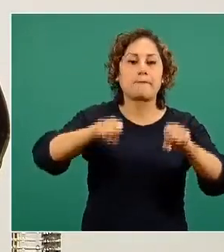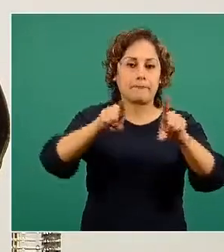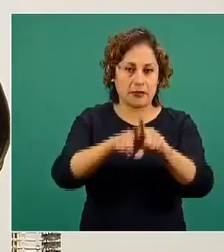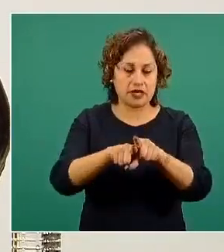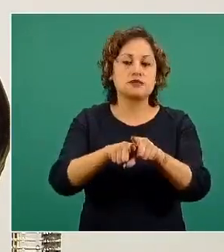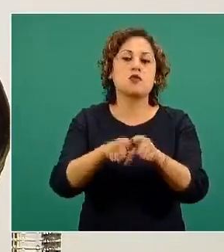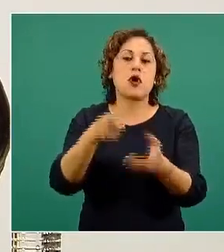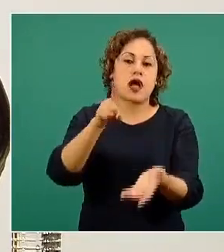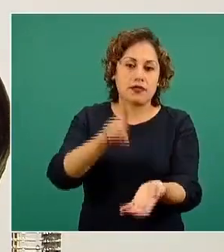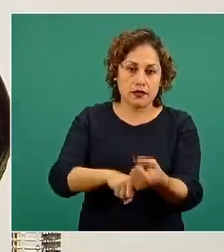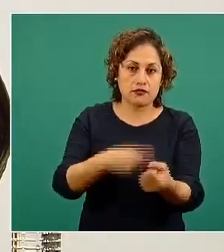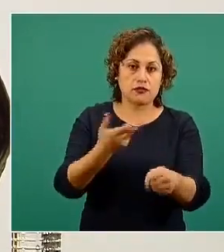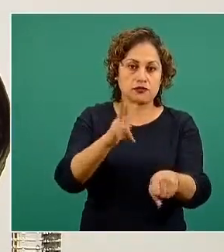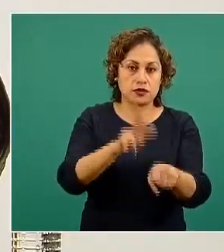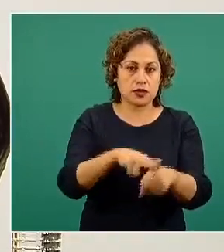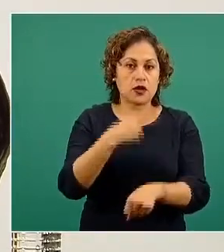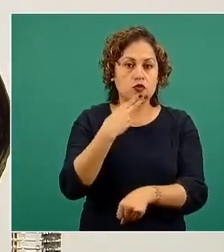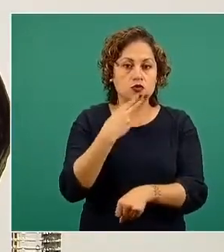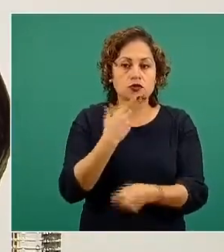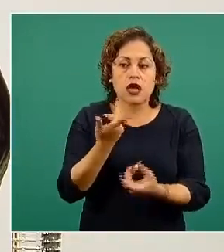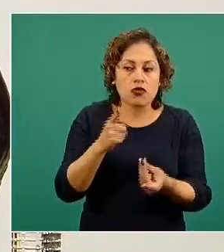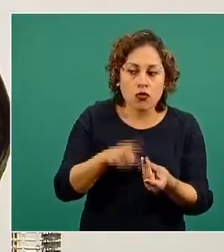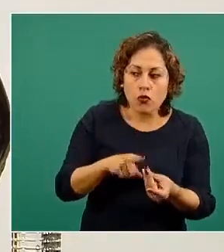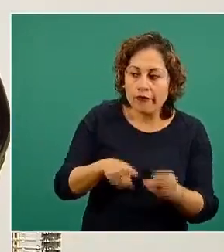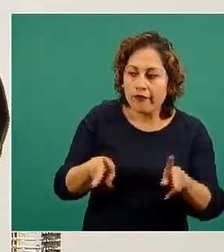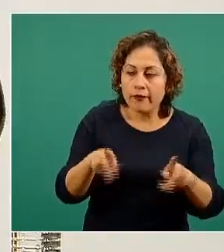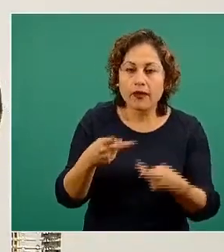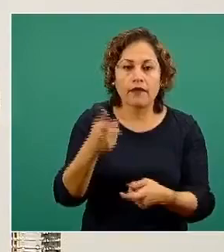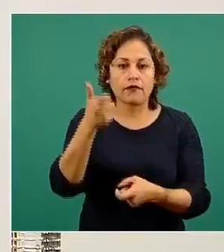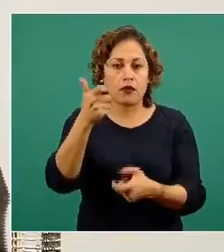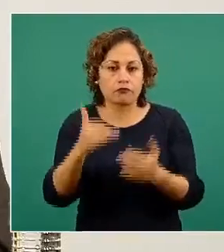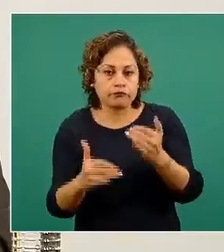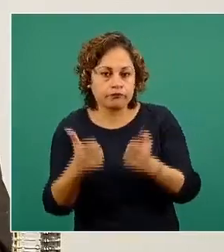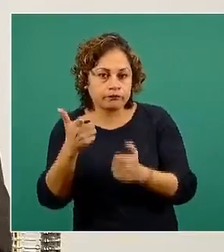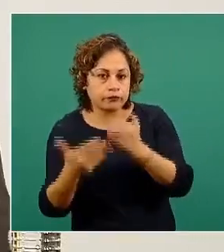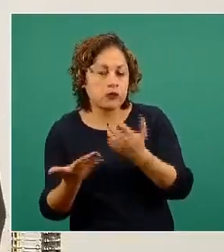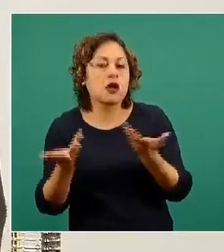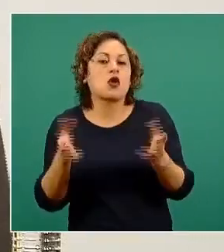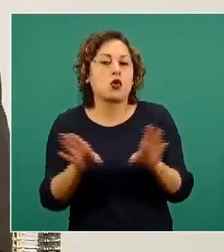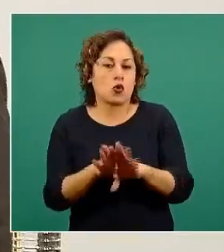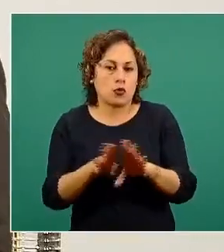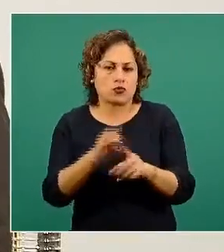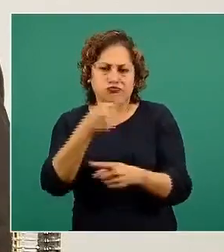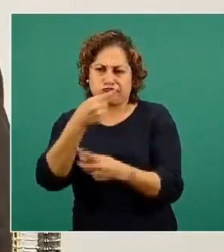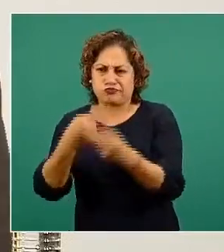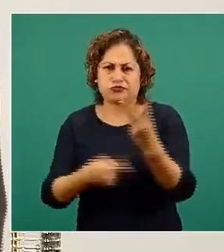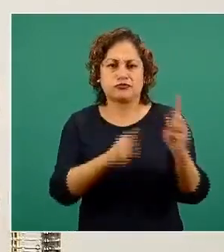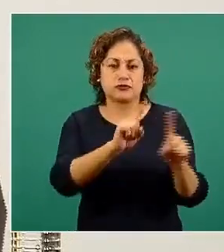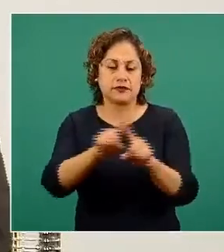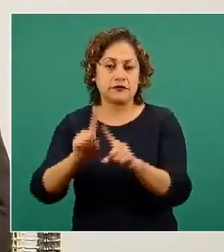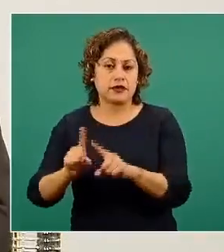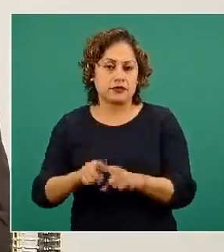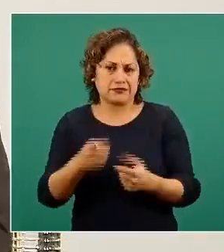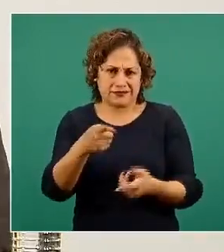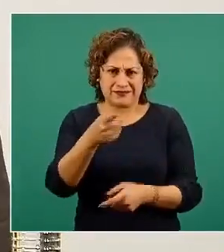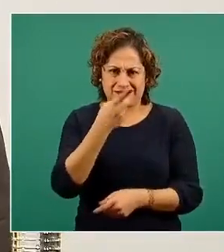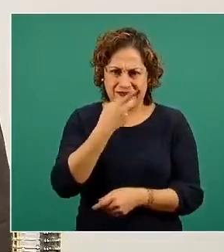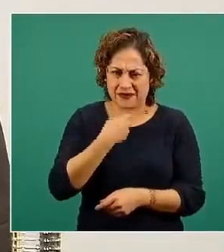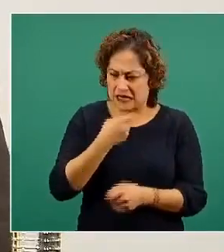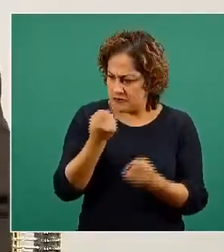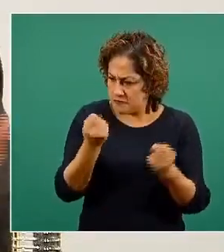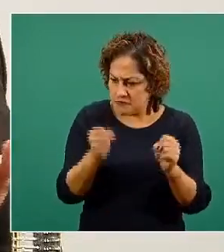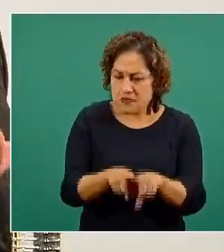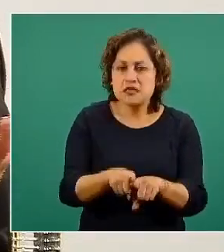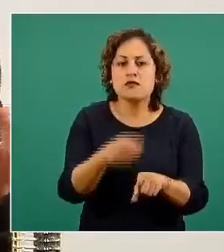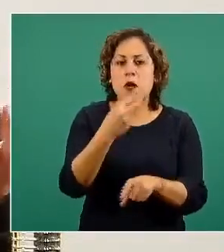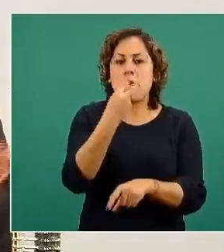digamos, y también otro tipo de medicamentos y demás. Por una razón, o el oxígeno mismo, porque